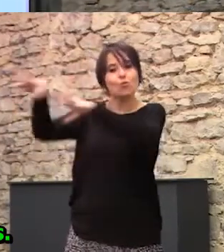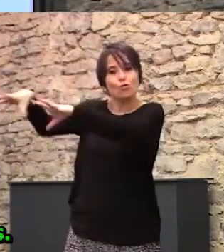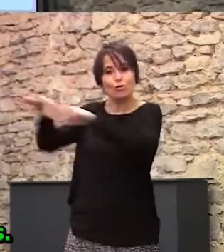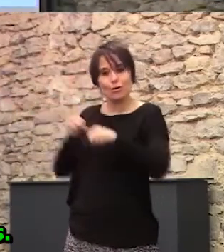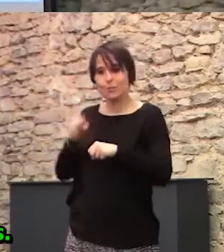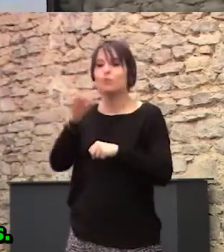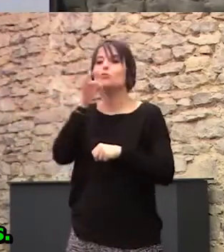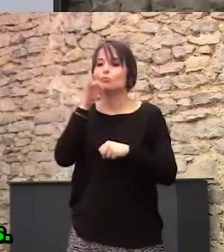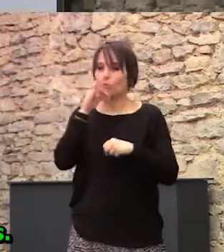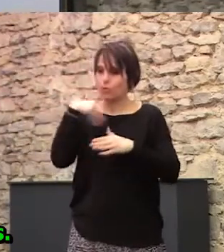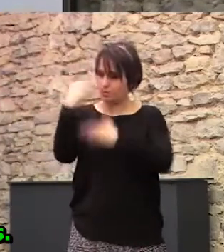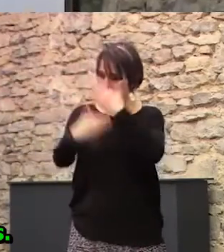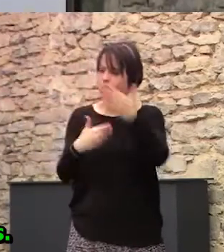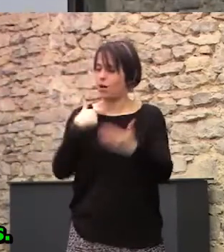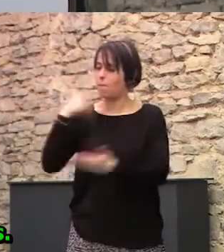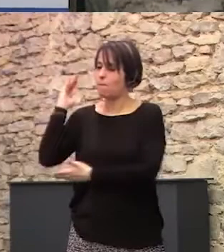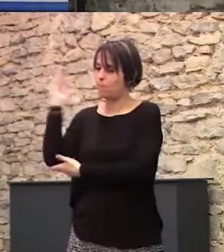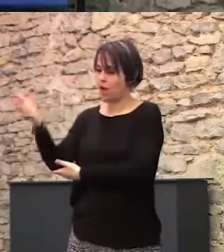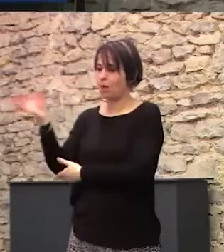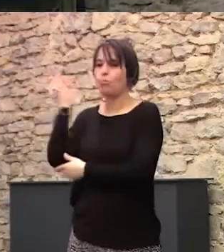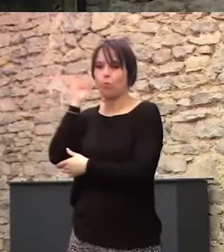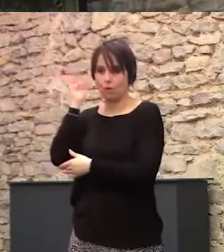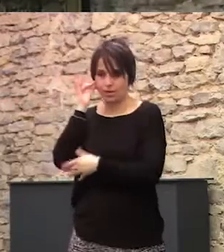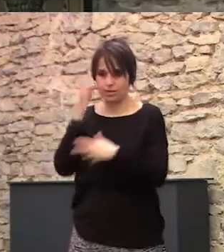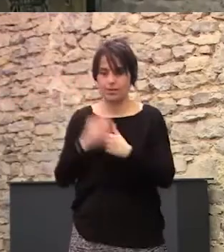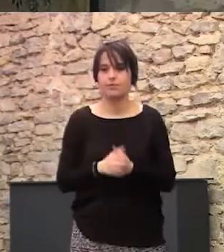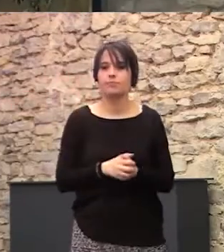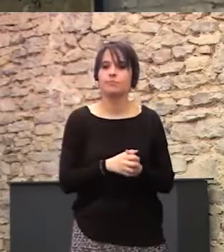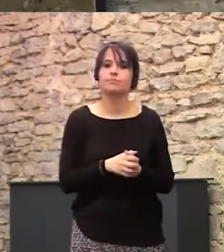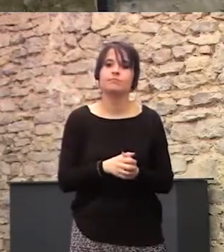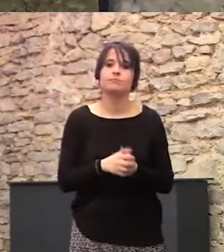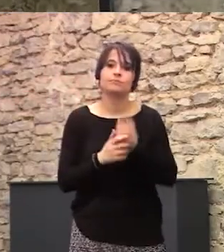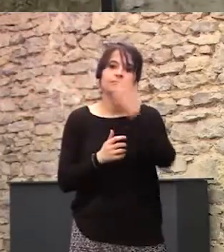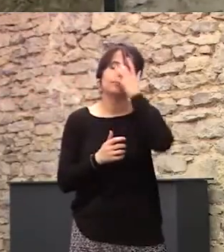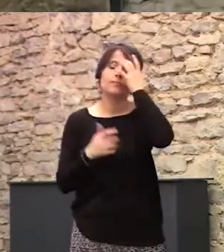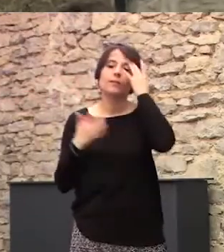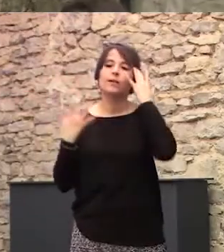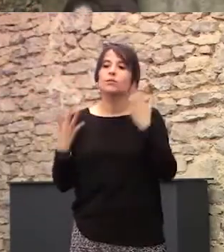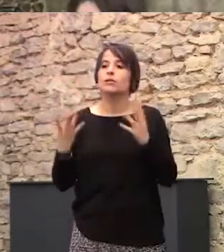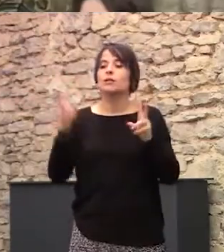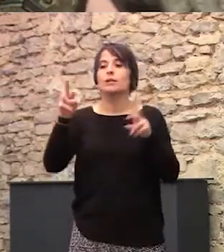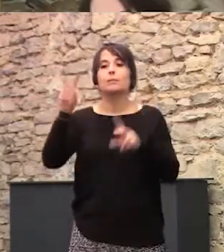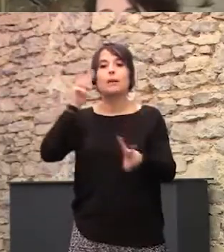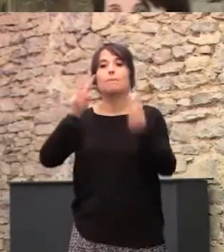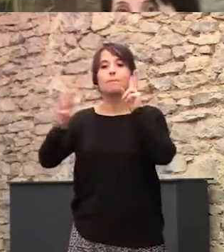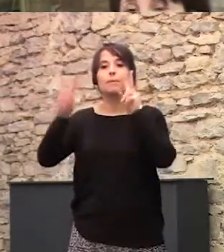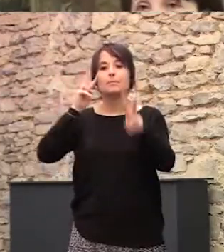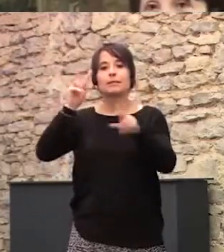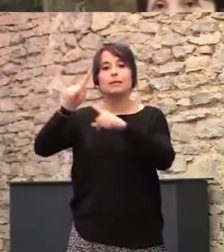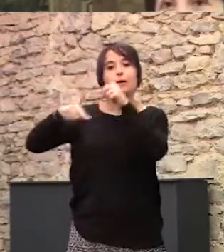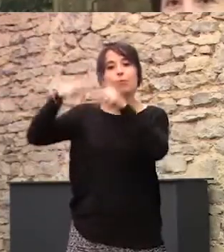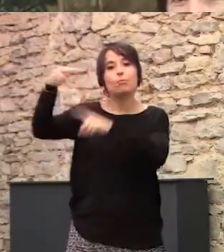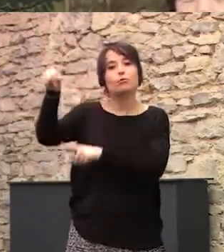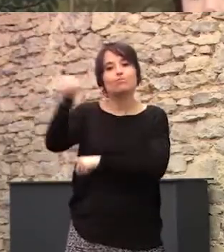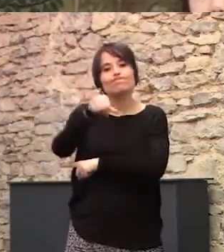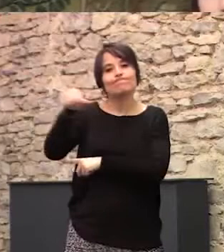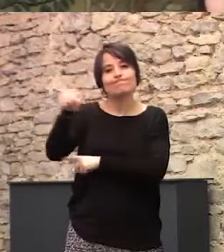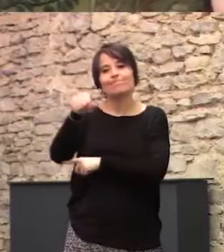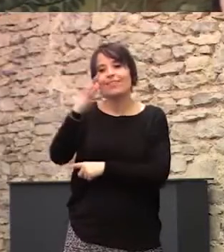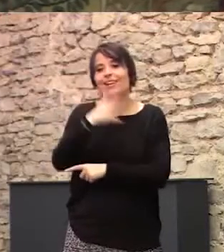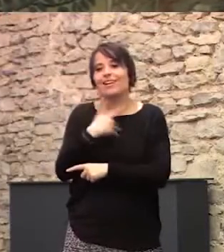está haciendo mucho daño a las mujeres. Entonces, la perspectiva postcolonial aquí también recoge más un poco